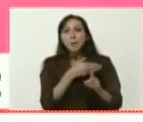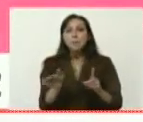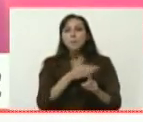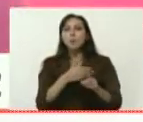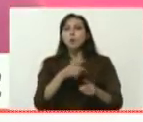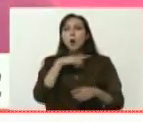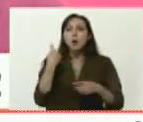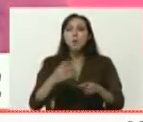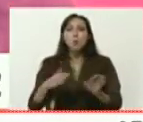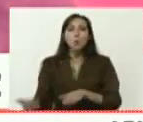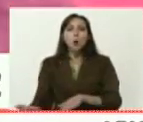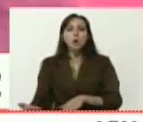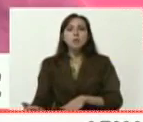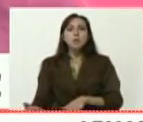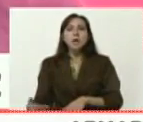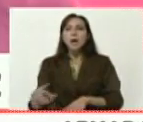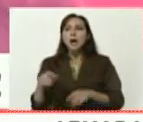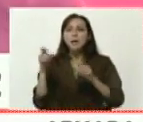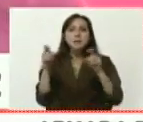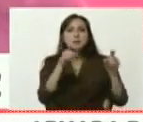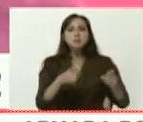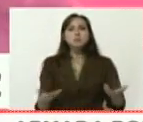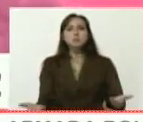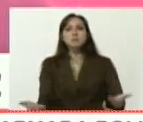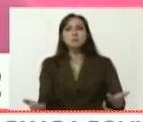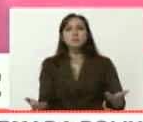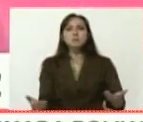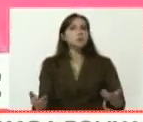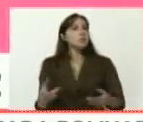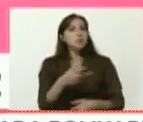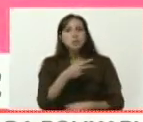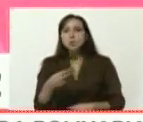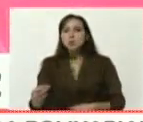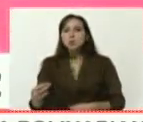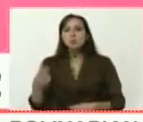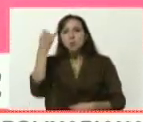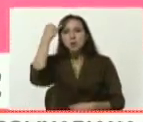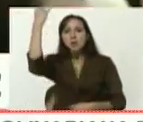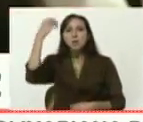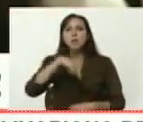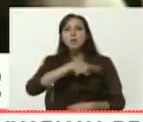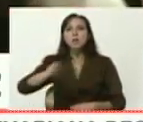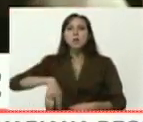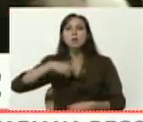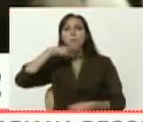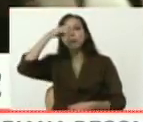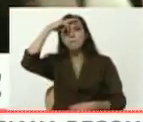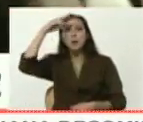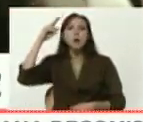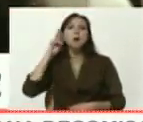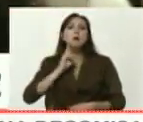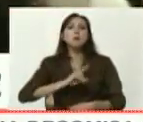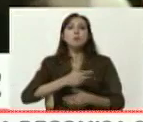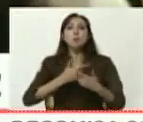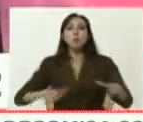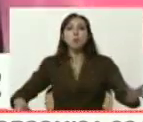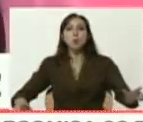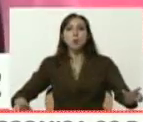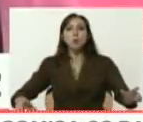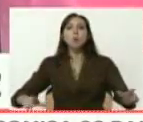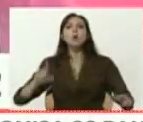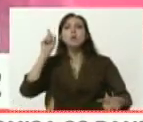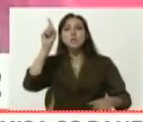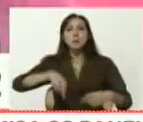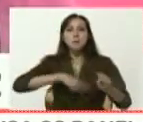bolivariano fundado en las ideas de nuestro padre libertador en Angostura y en el desarrollo del socialismo de la revolución